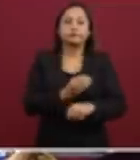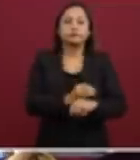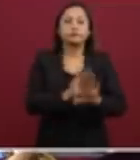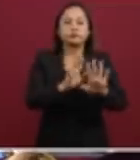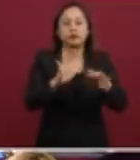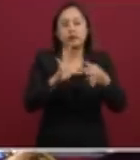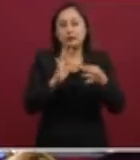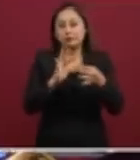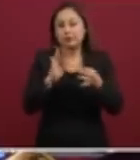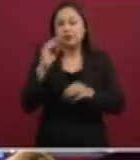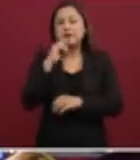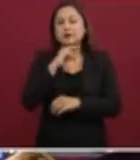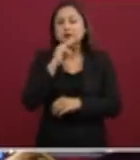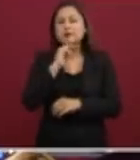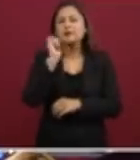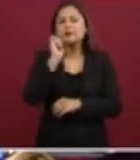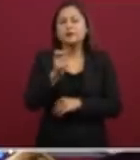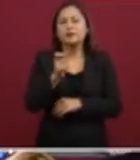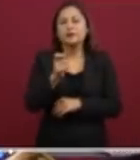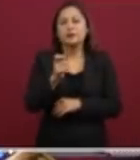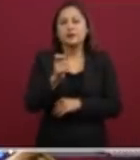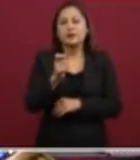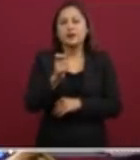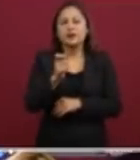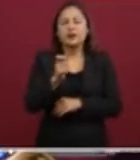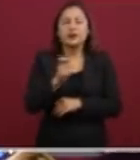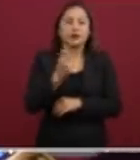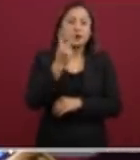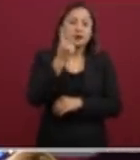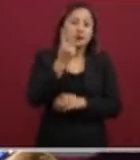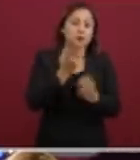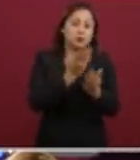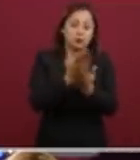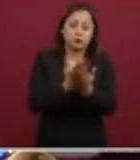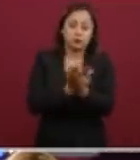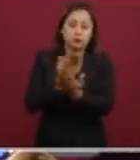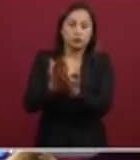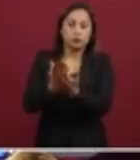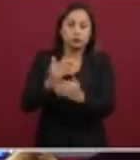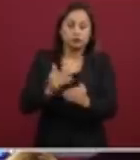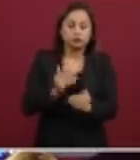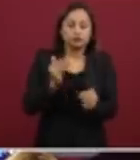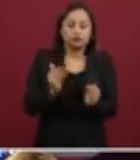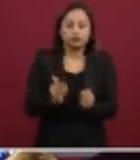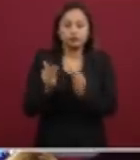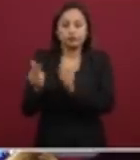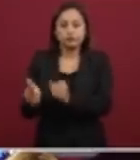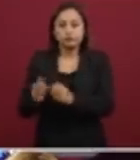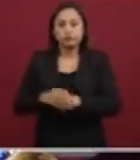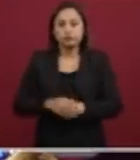rápida las dos fases que estamos planteando de construcción. Es